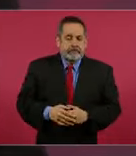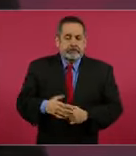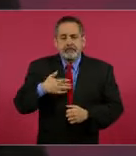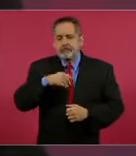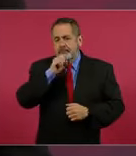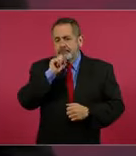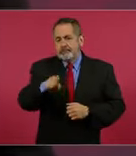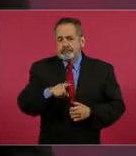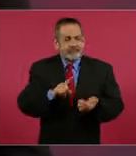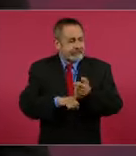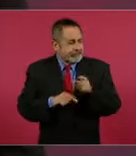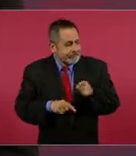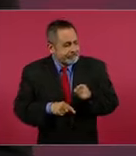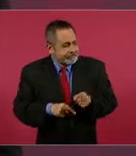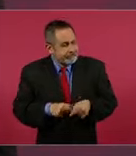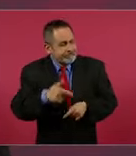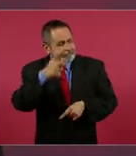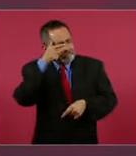no es Ciro,